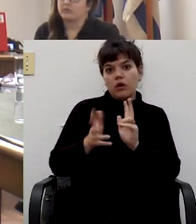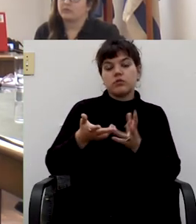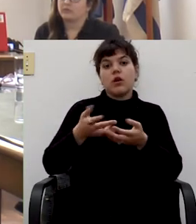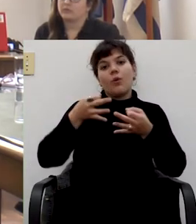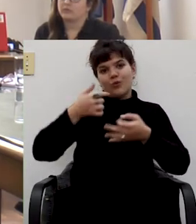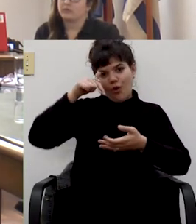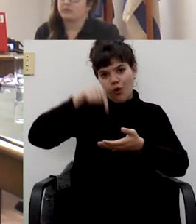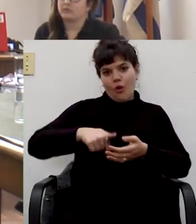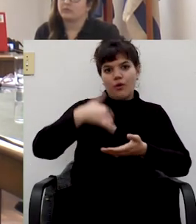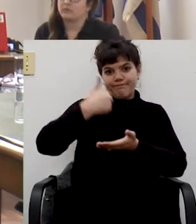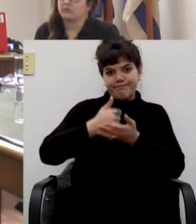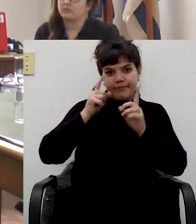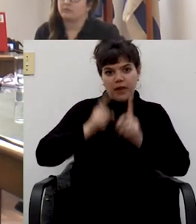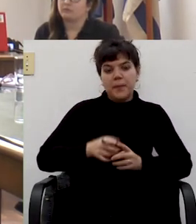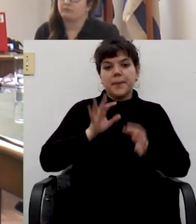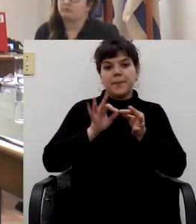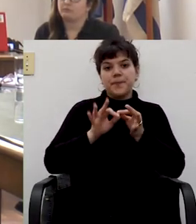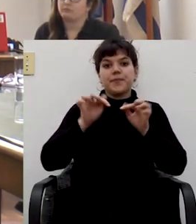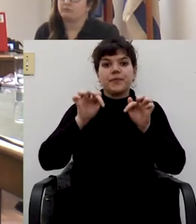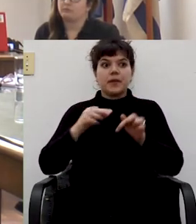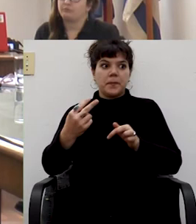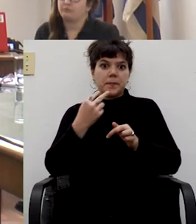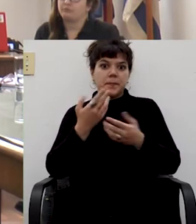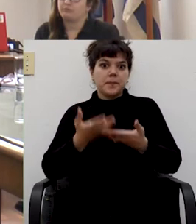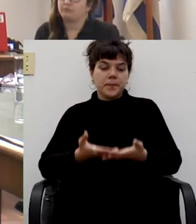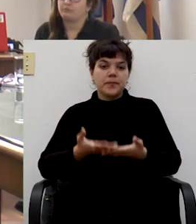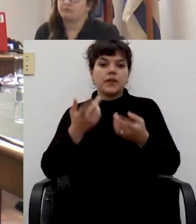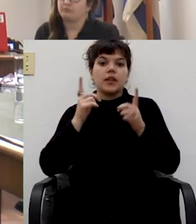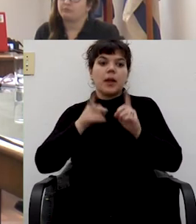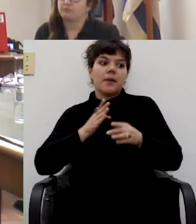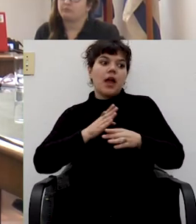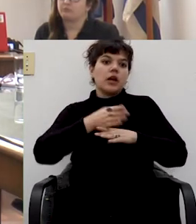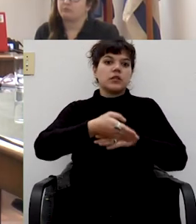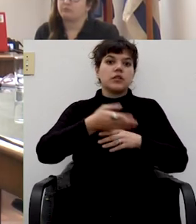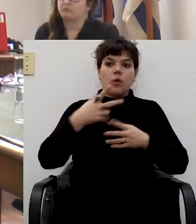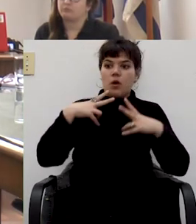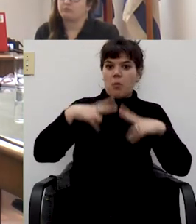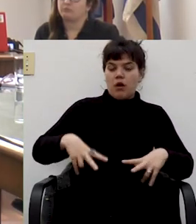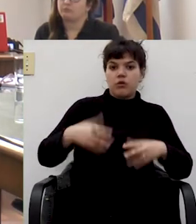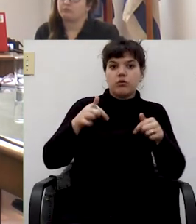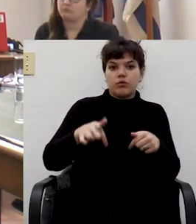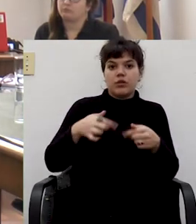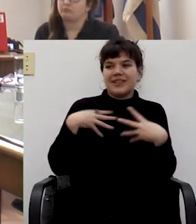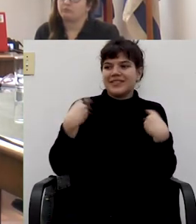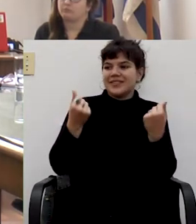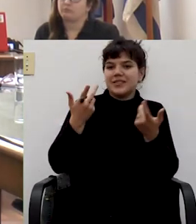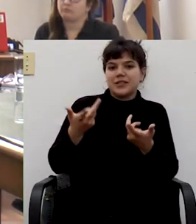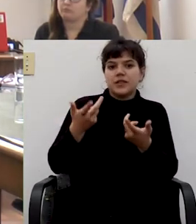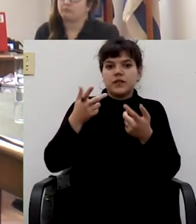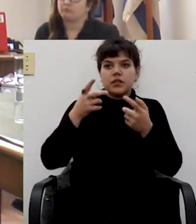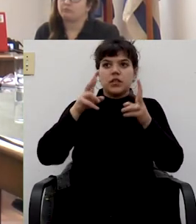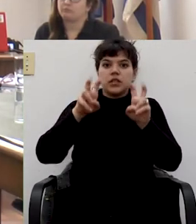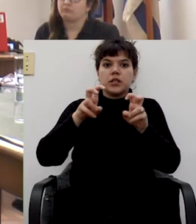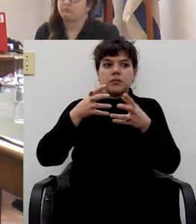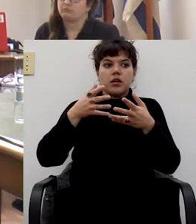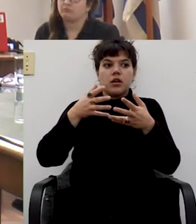también tenemos, está buenísimo verlo. La accesibilidad actitudinal, que bueno, tiene que ver con la sensibilización, como hablábamos